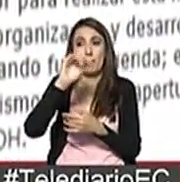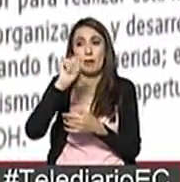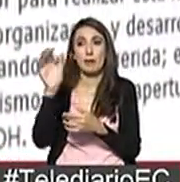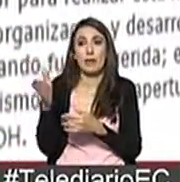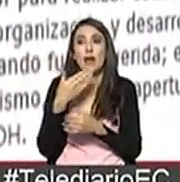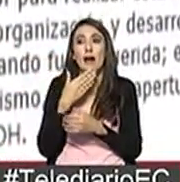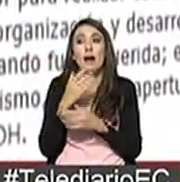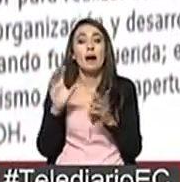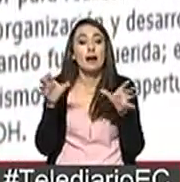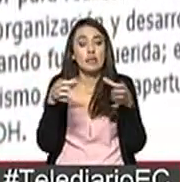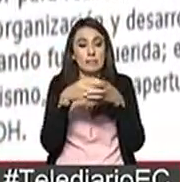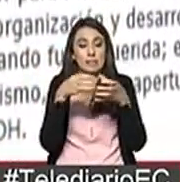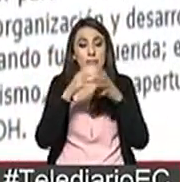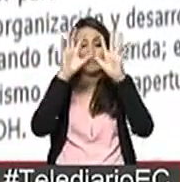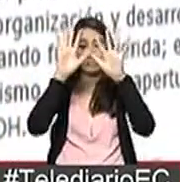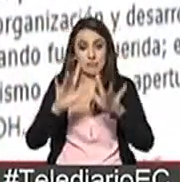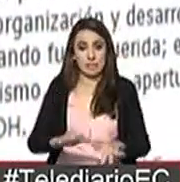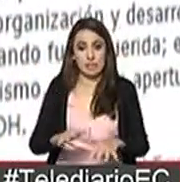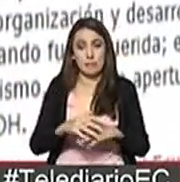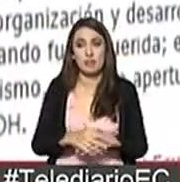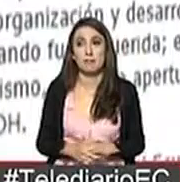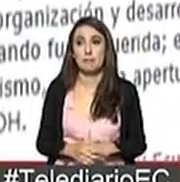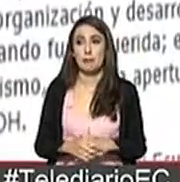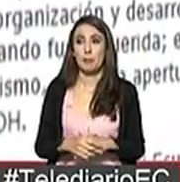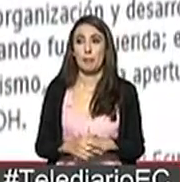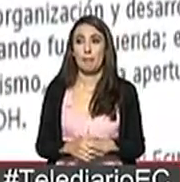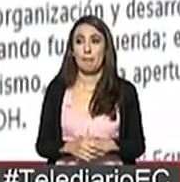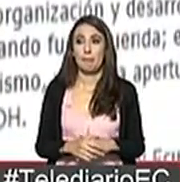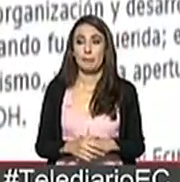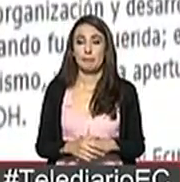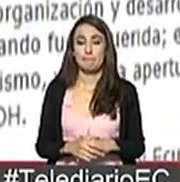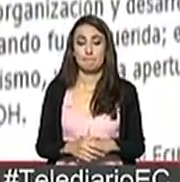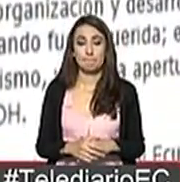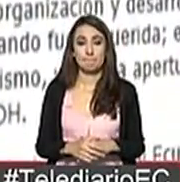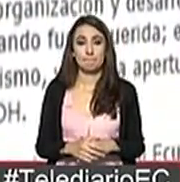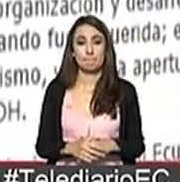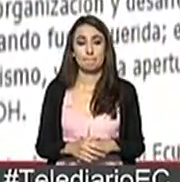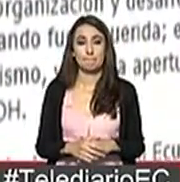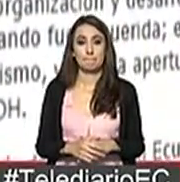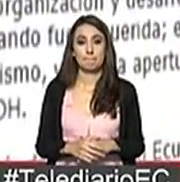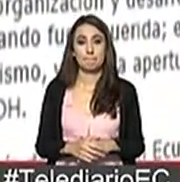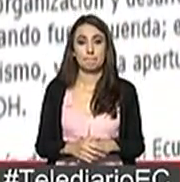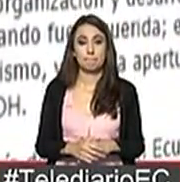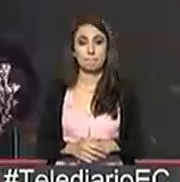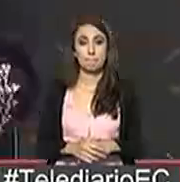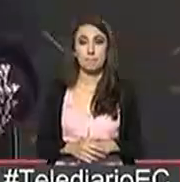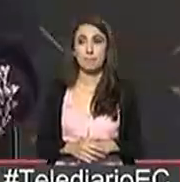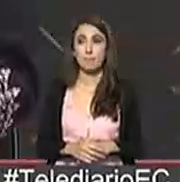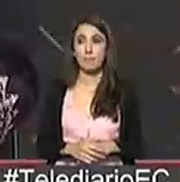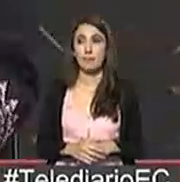y por personal de la Secretaría Ejecutiva. Fabricio Ceballos, Medios Públicos.